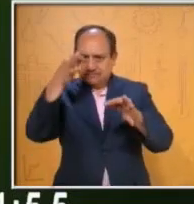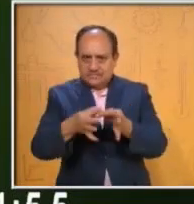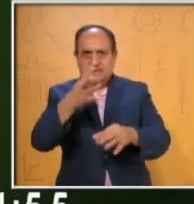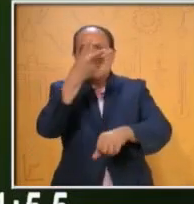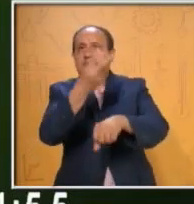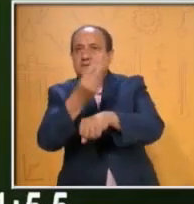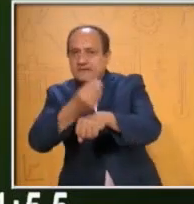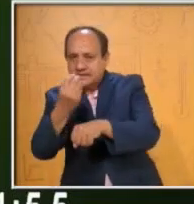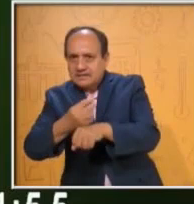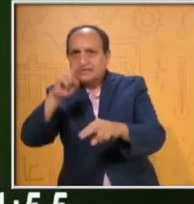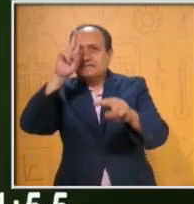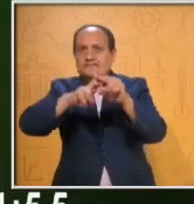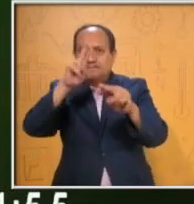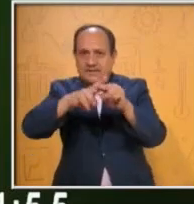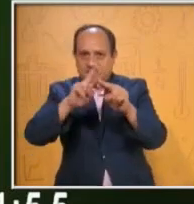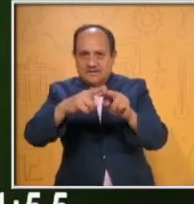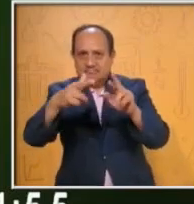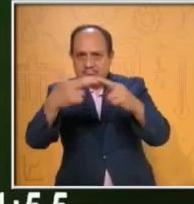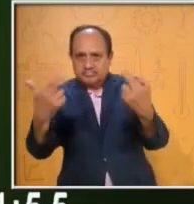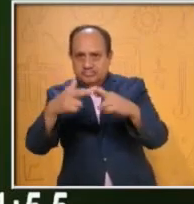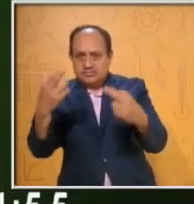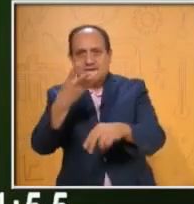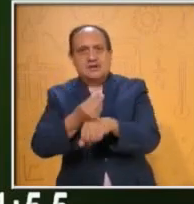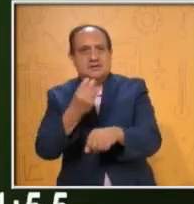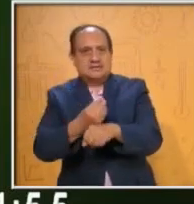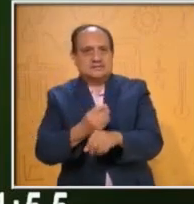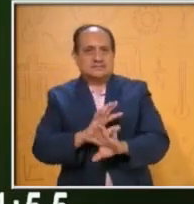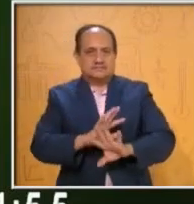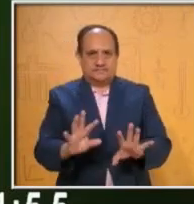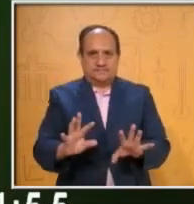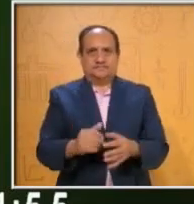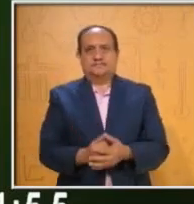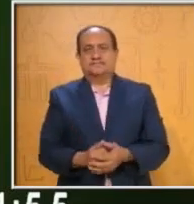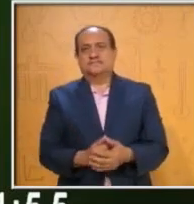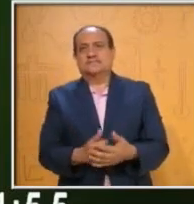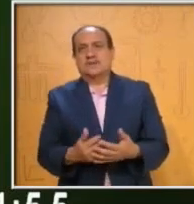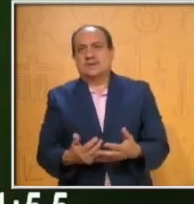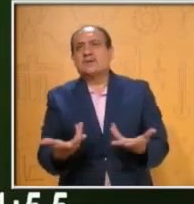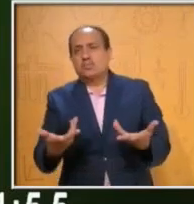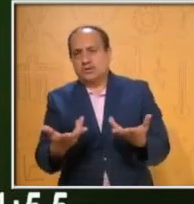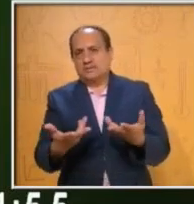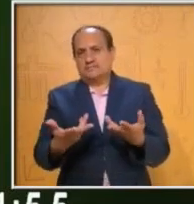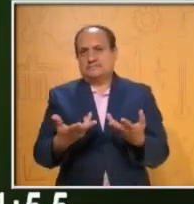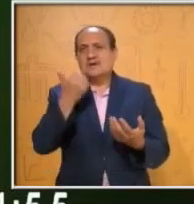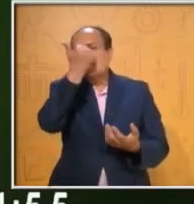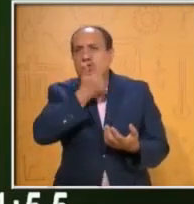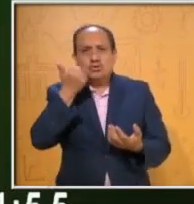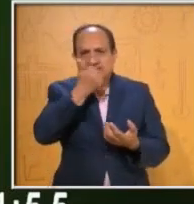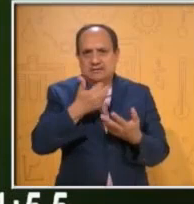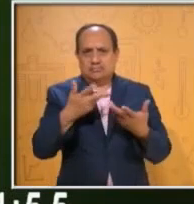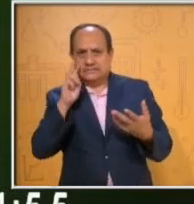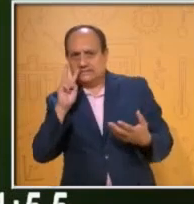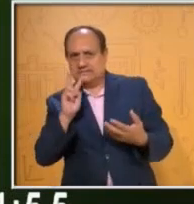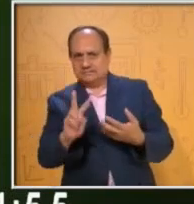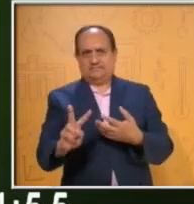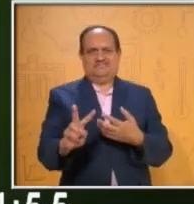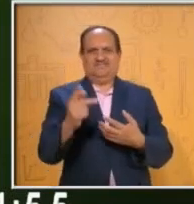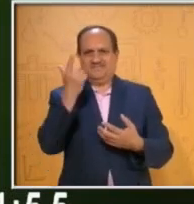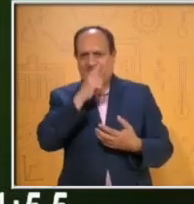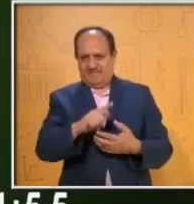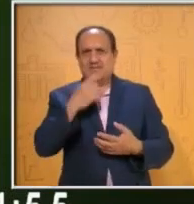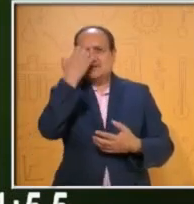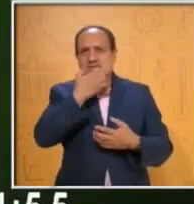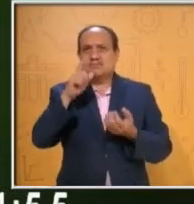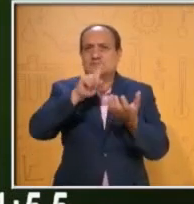estas bancas que están rotas y en mal estado y pueden afectar a los integrantes que son los alumnos de esta